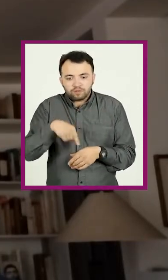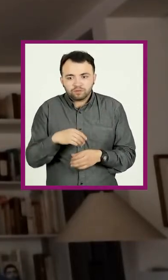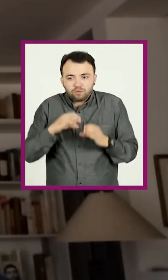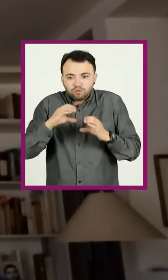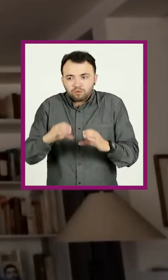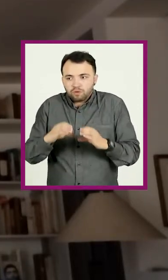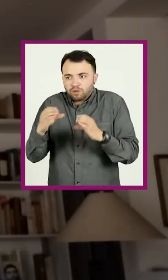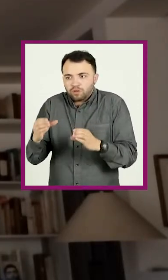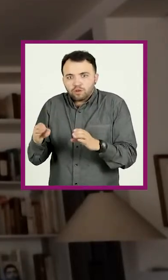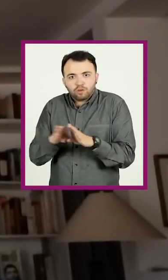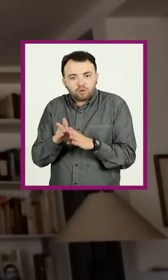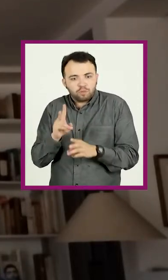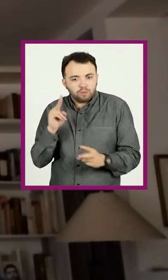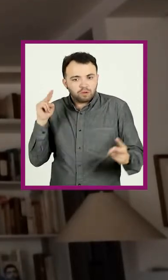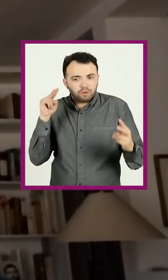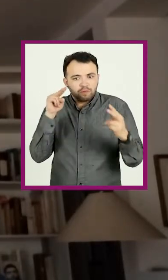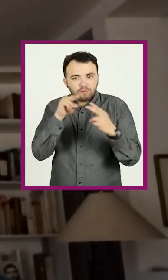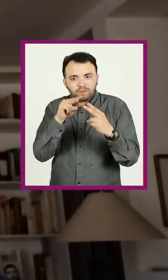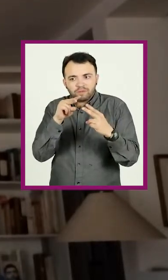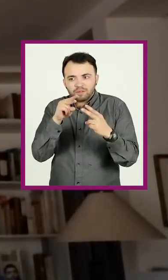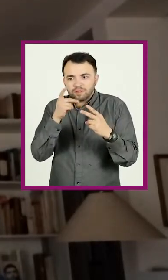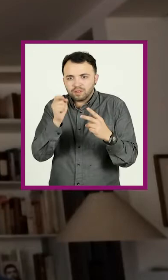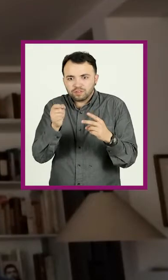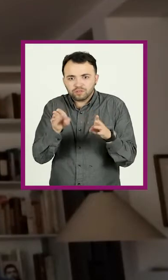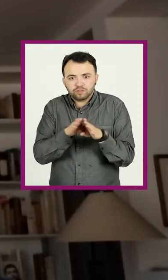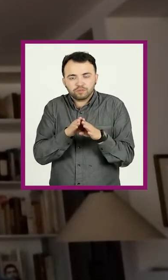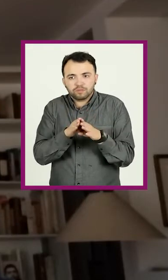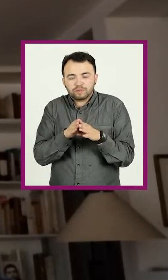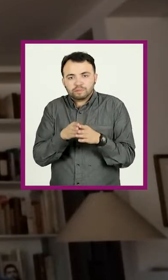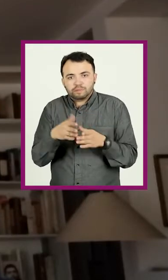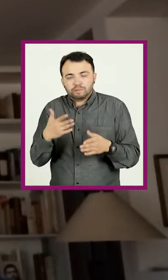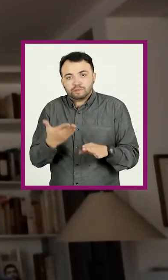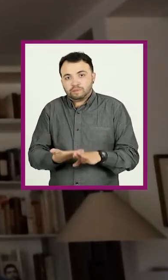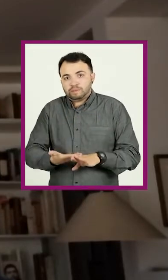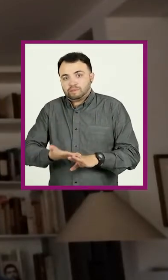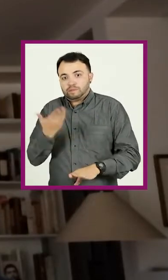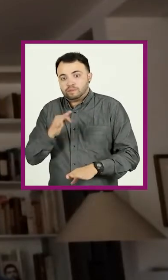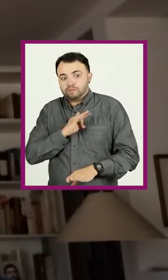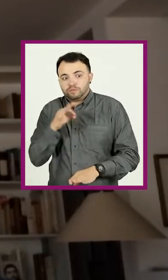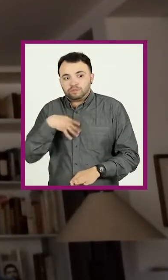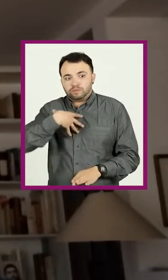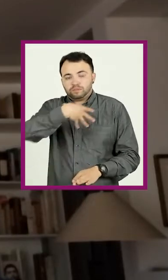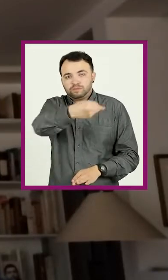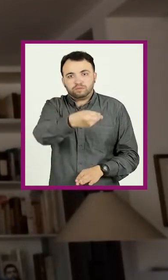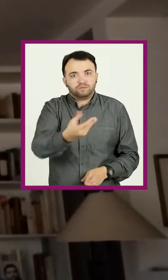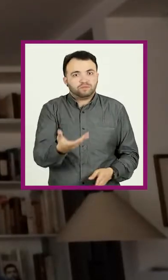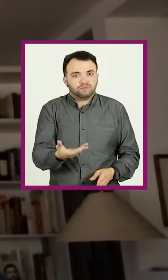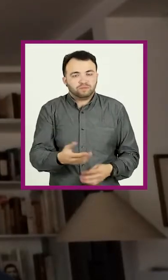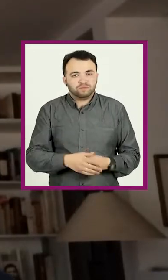el sentido que los vemos como una potencial amenaza de contagio.